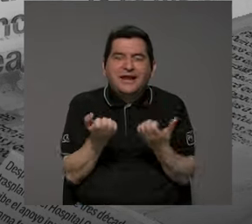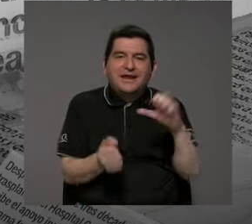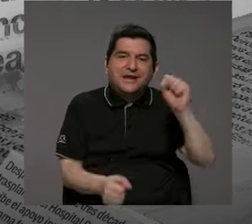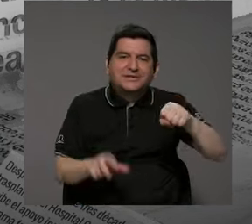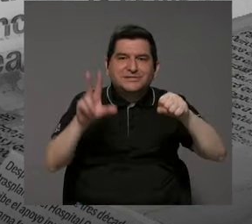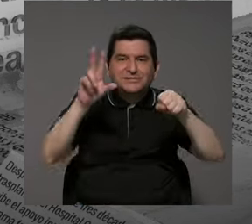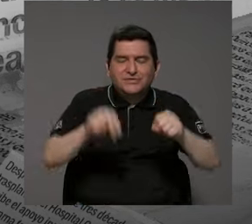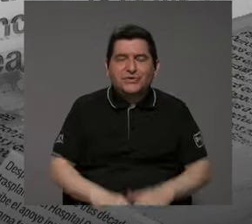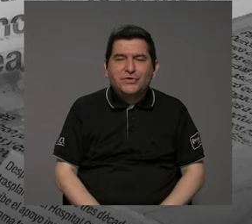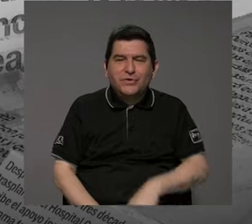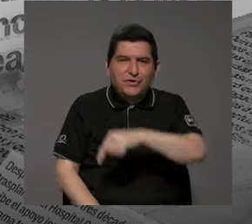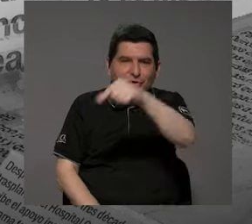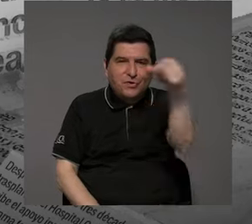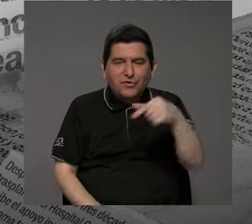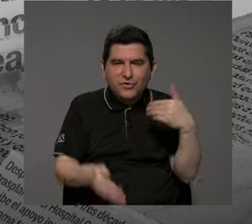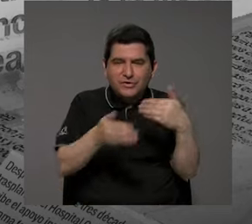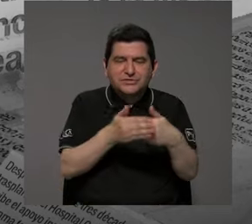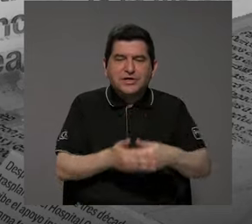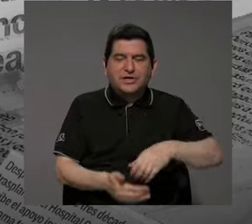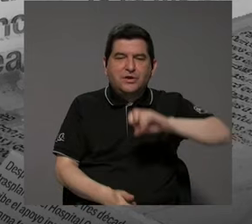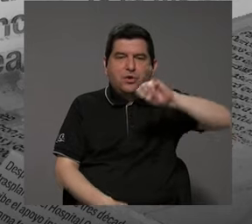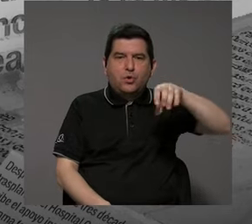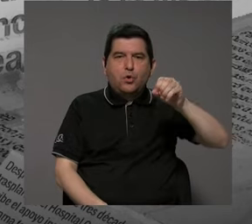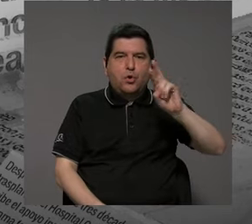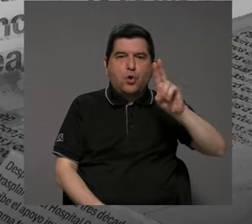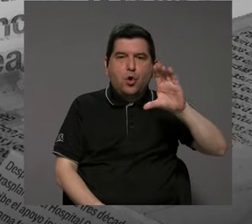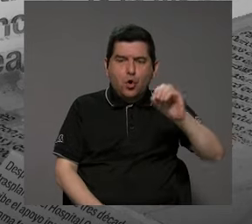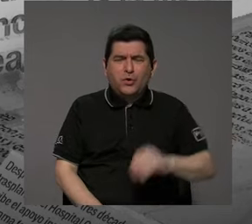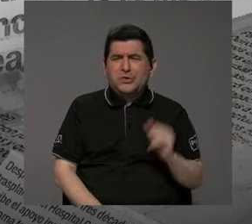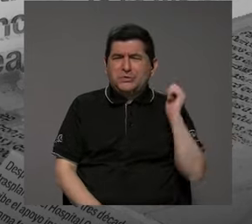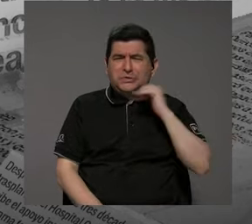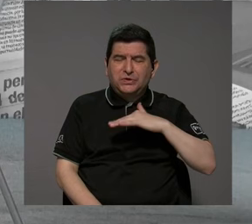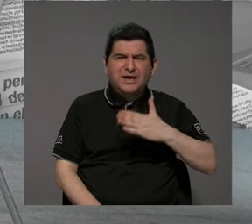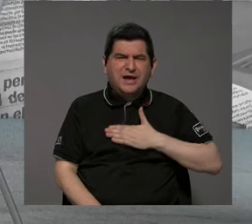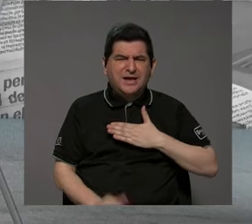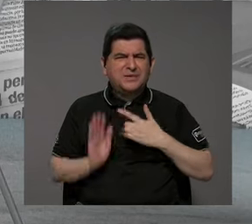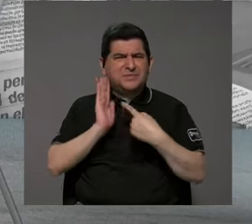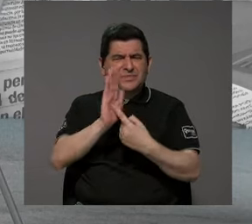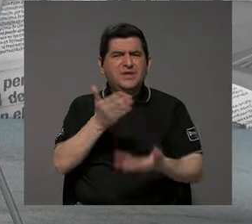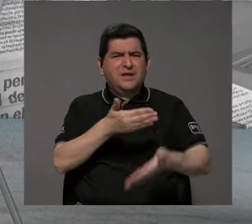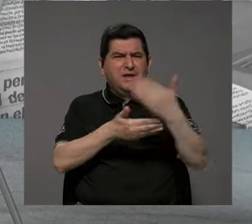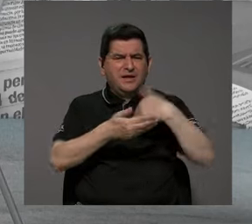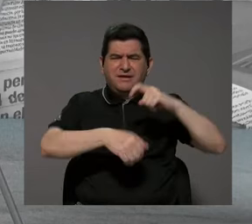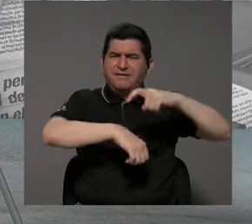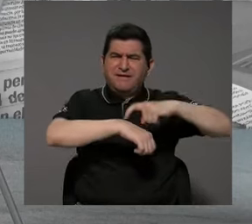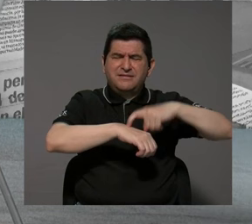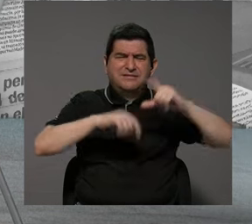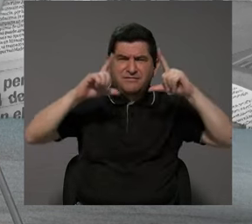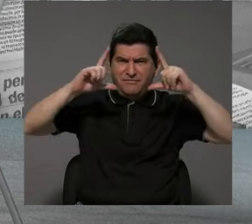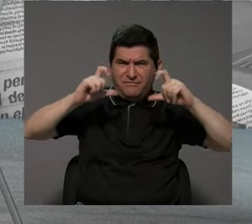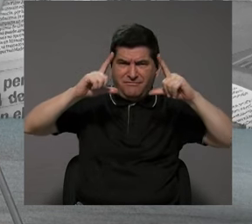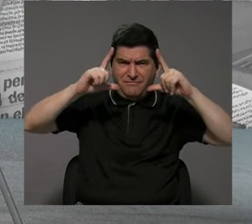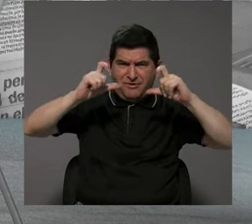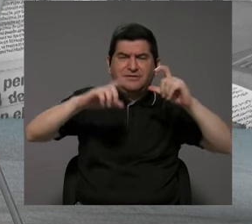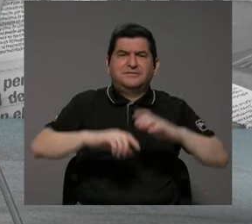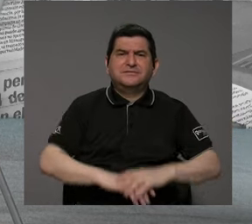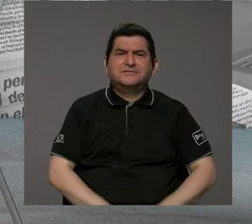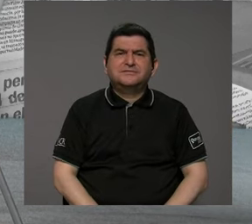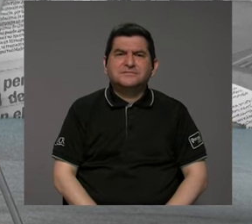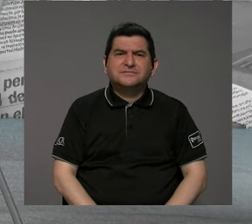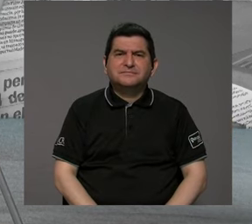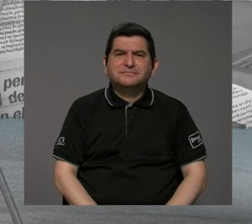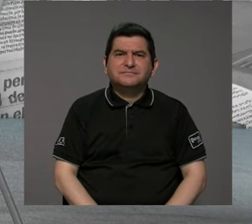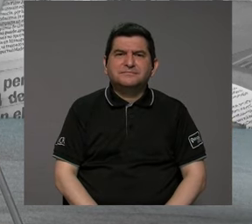los ríos s daños el río jorco debe estar muy contaminado también m me habían enseñado en otros momentos fotos precisamente